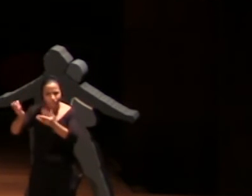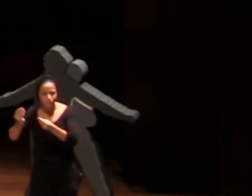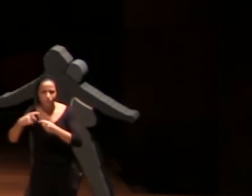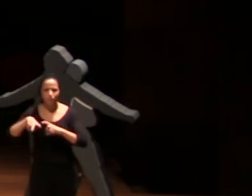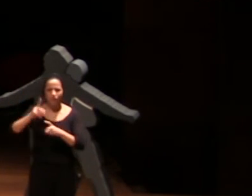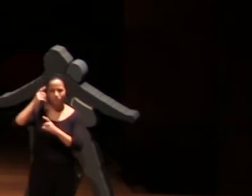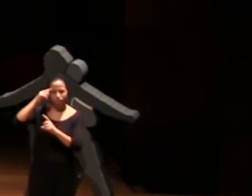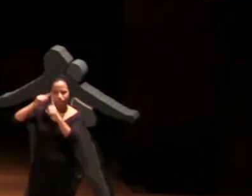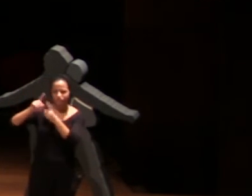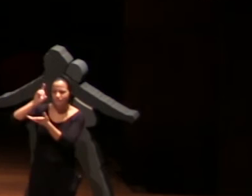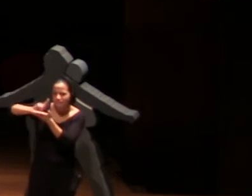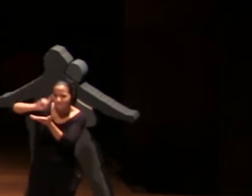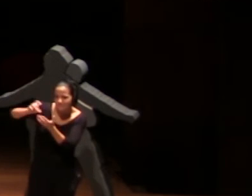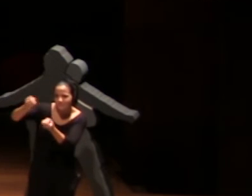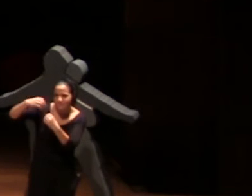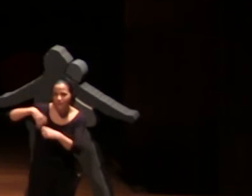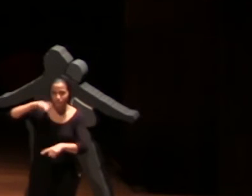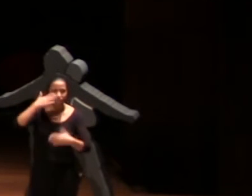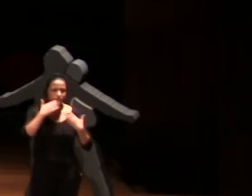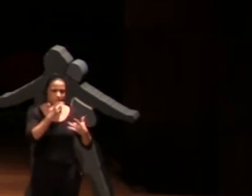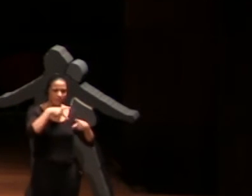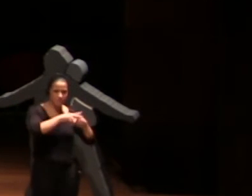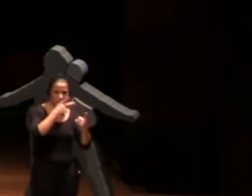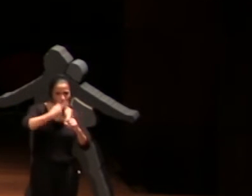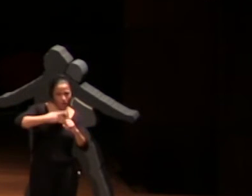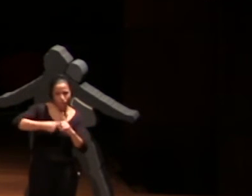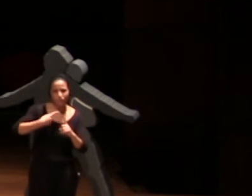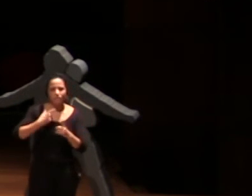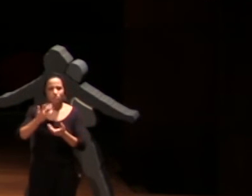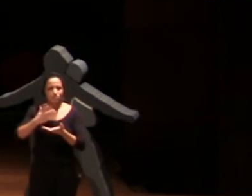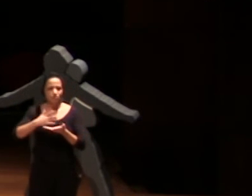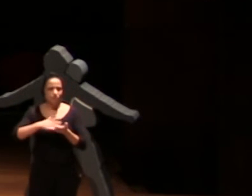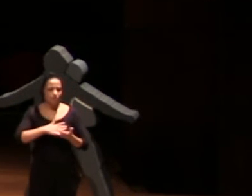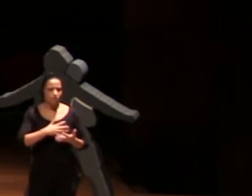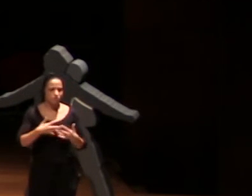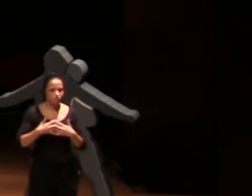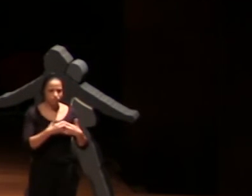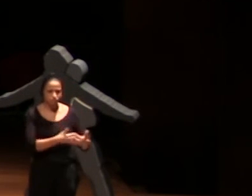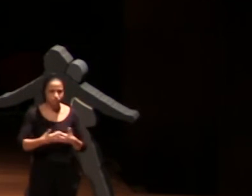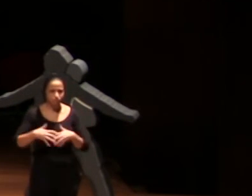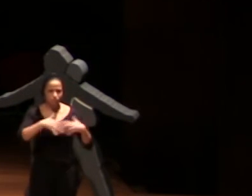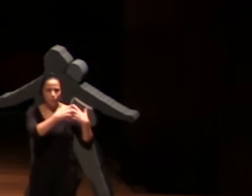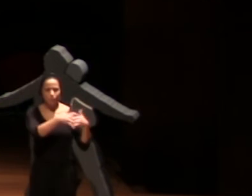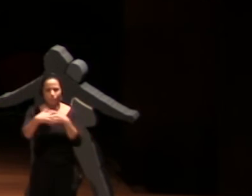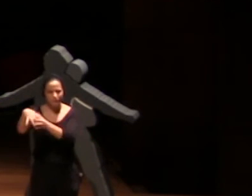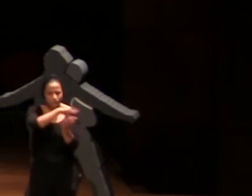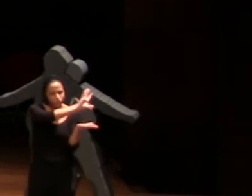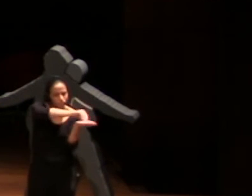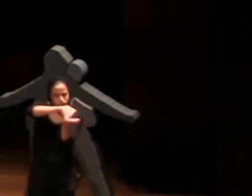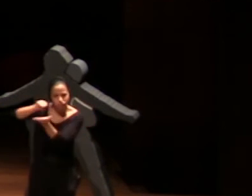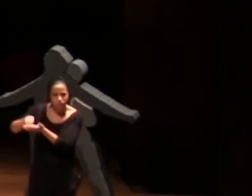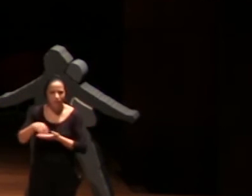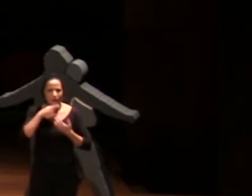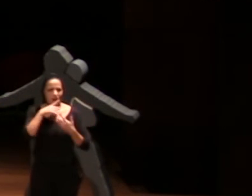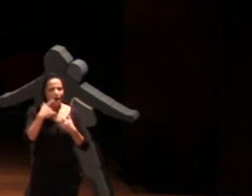datos a través de los dispositivos y a través de grandes precisiones, probablemente en la década en la que estamos ahora estamos